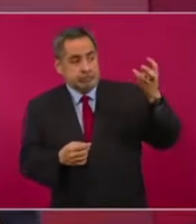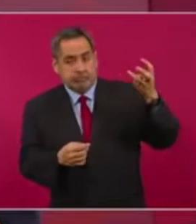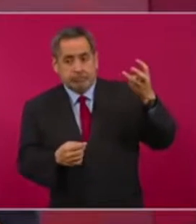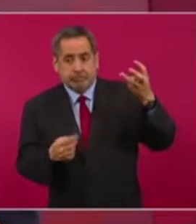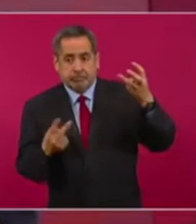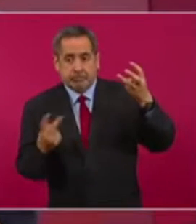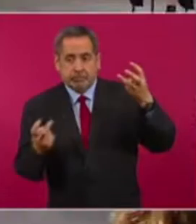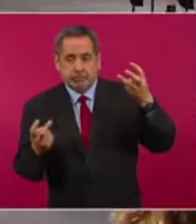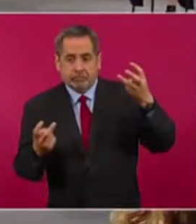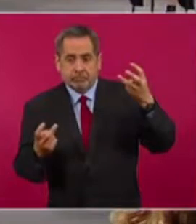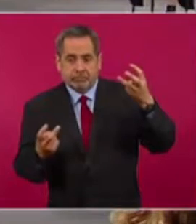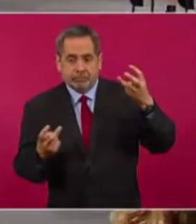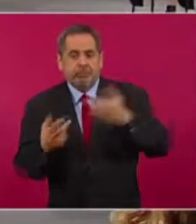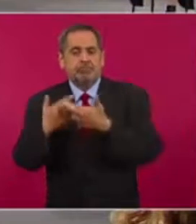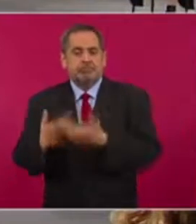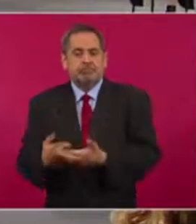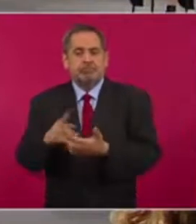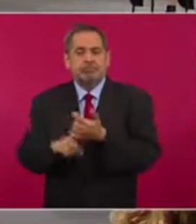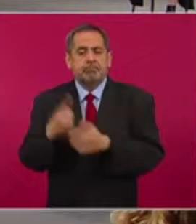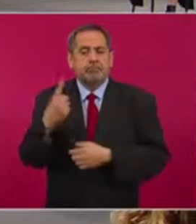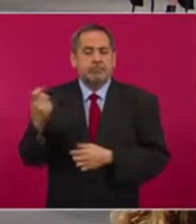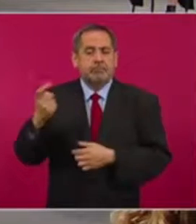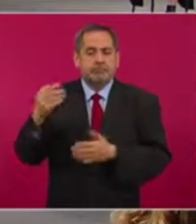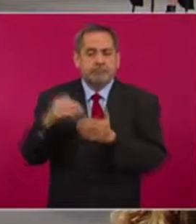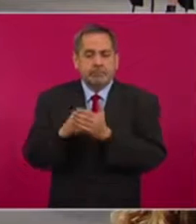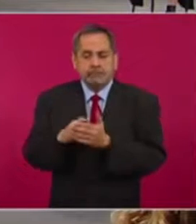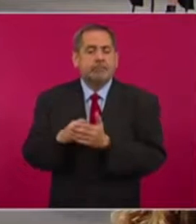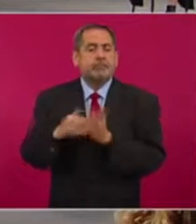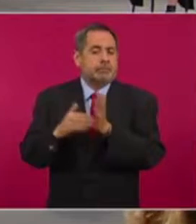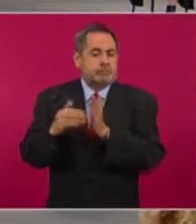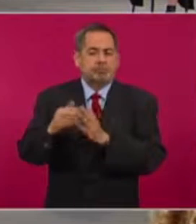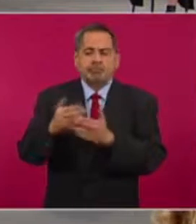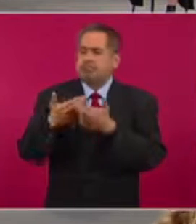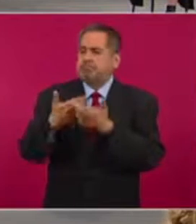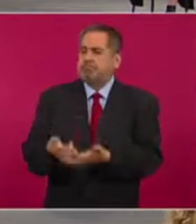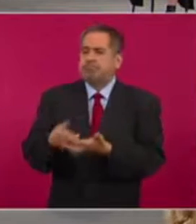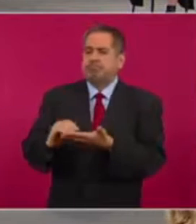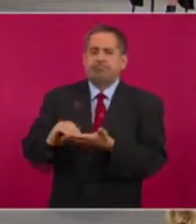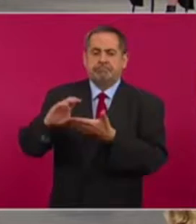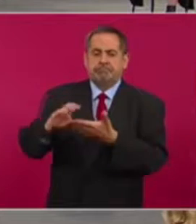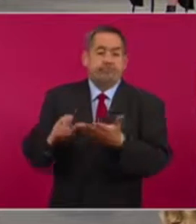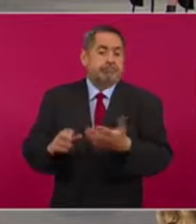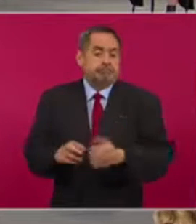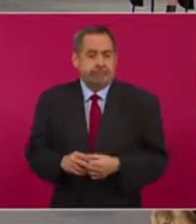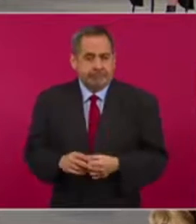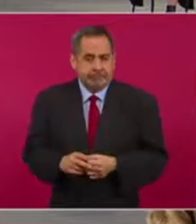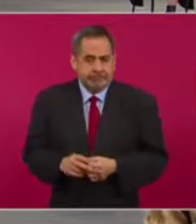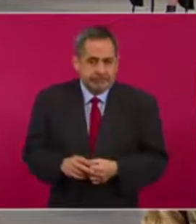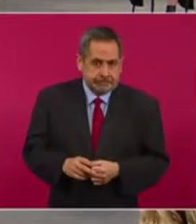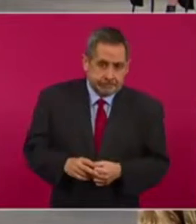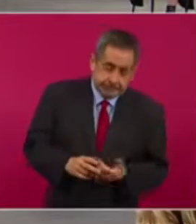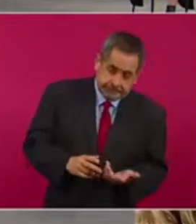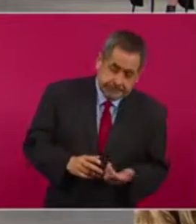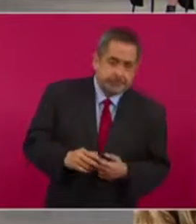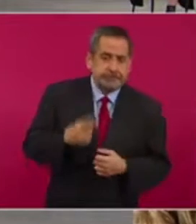100,000. 100,000 millones. Bueno, de ese